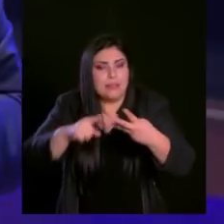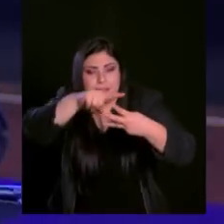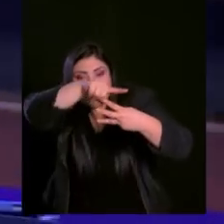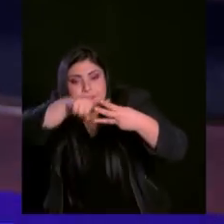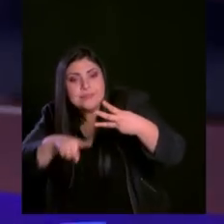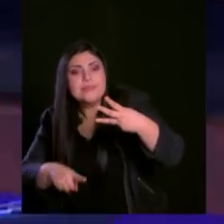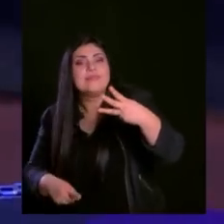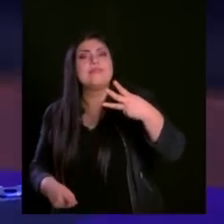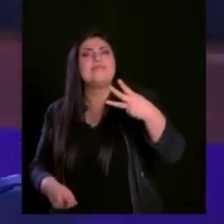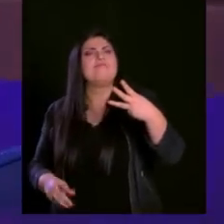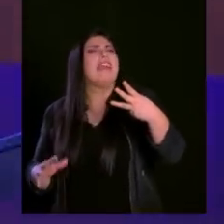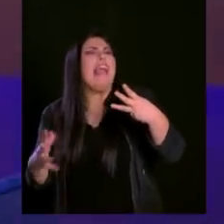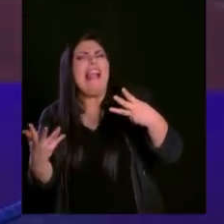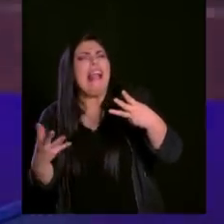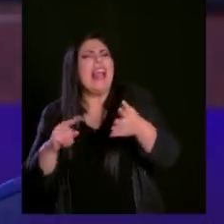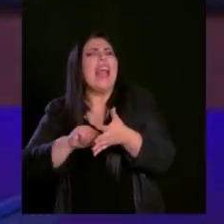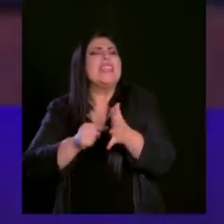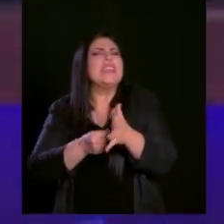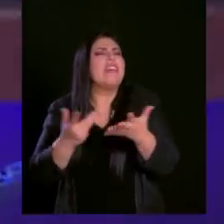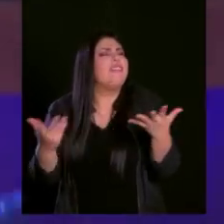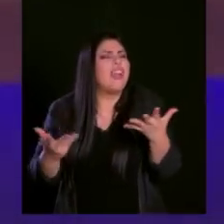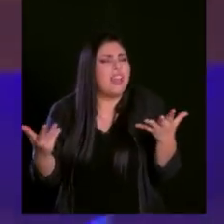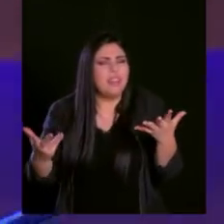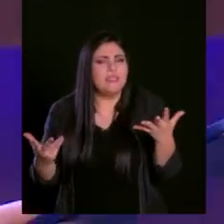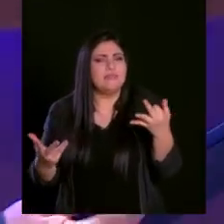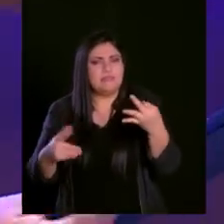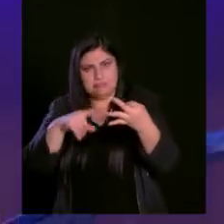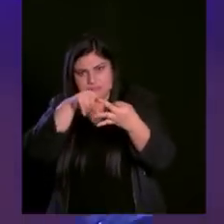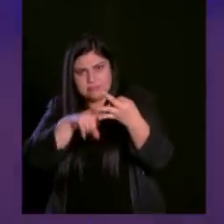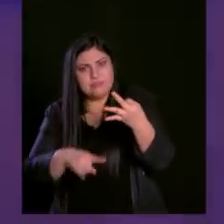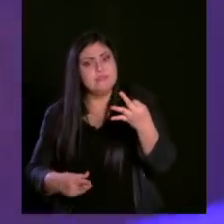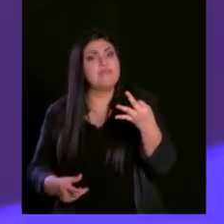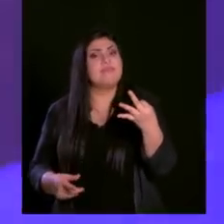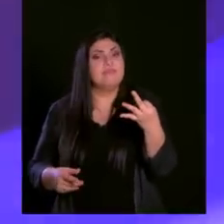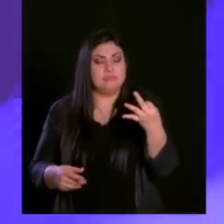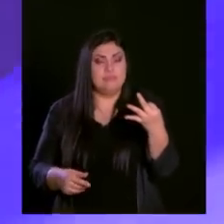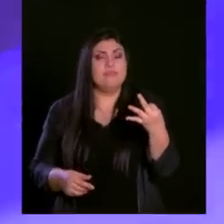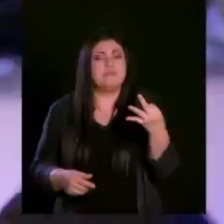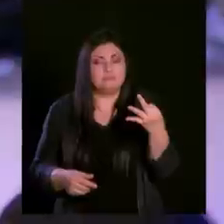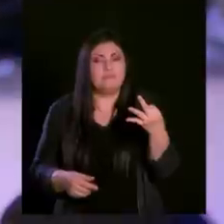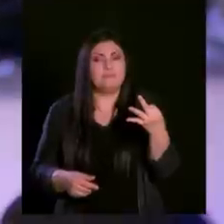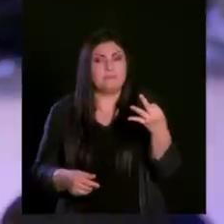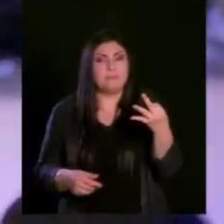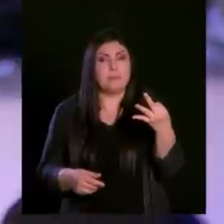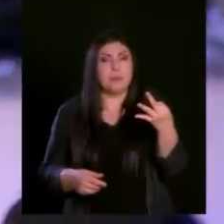aquí es donde se lo sabe es que es muy importante saber la Biblia